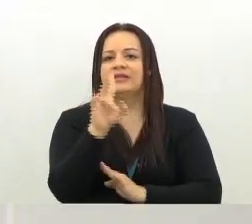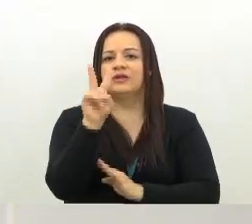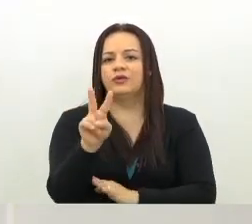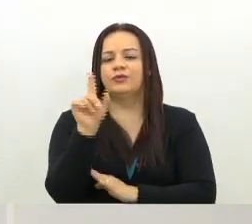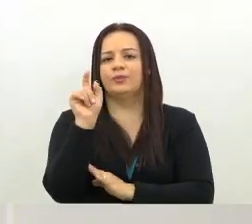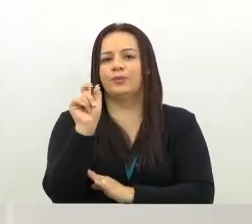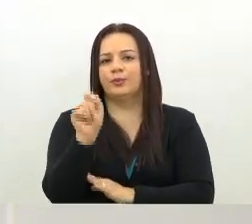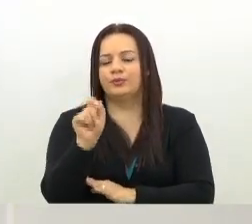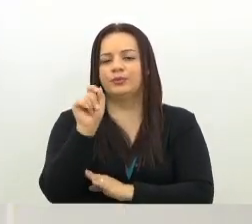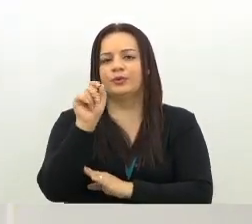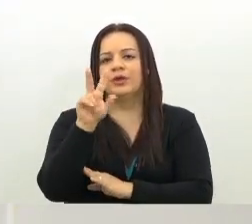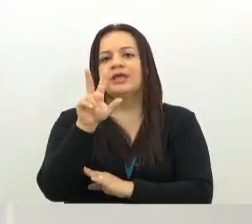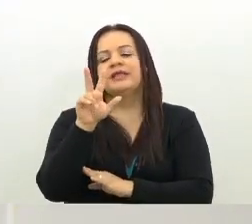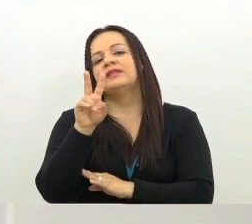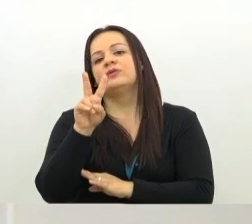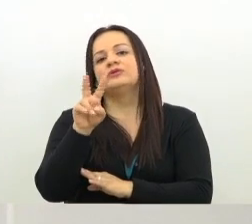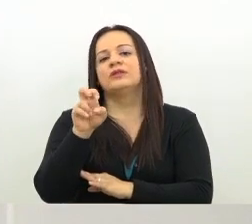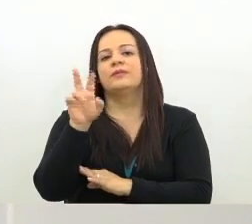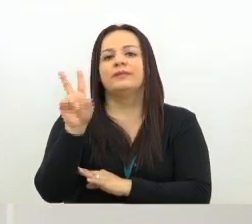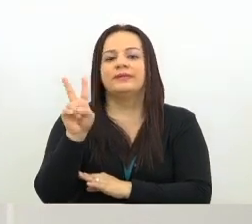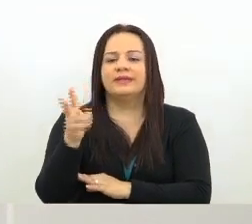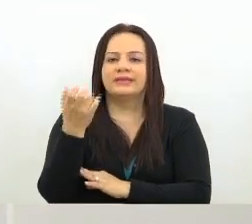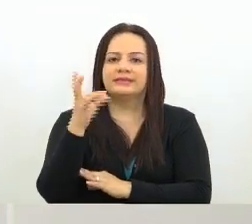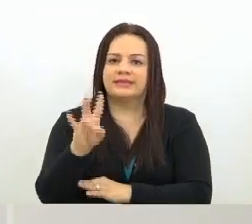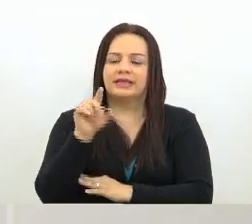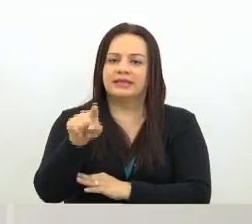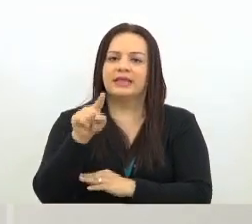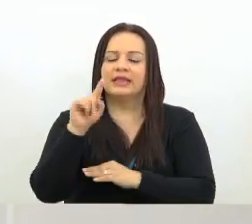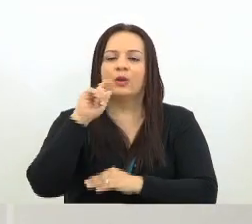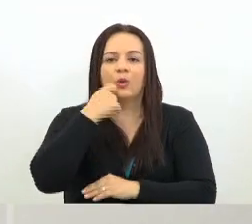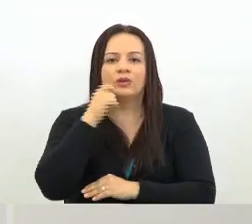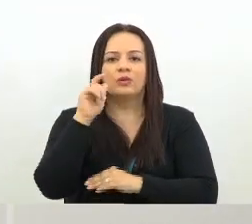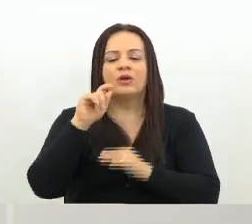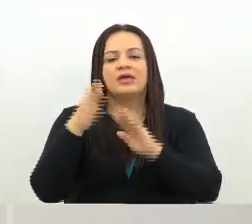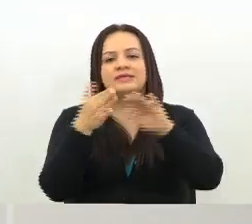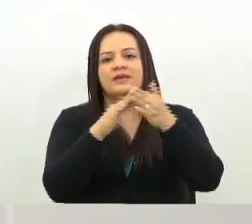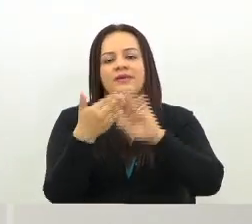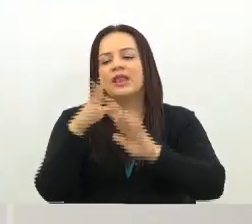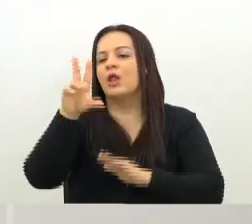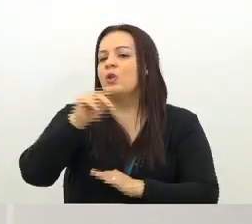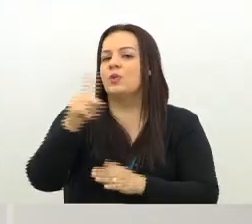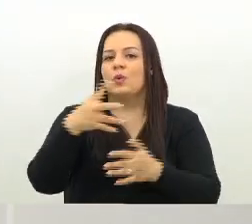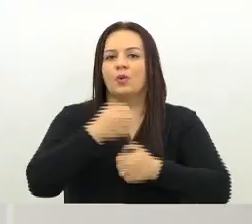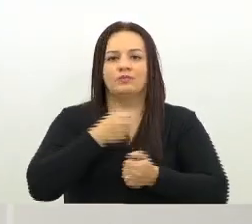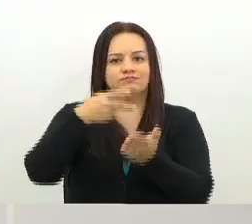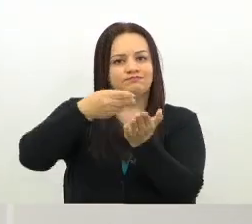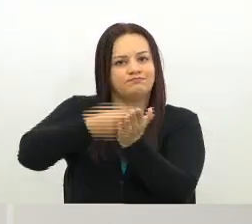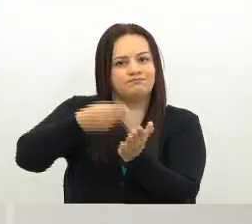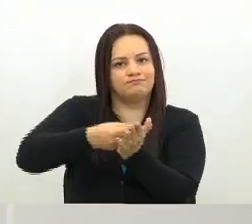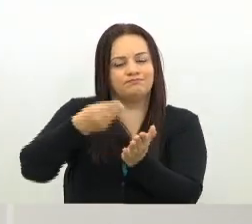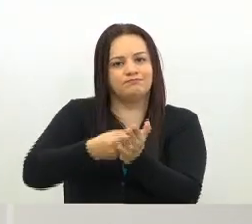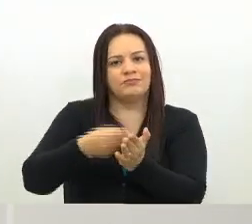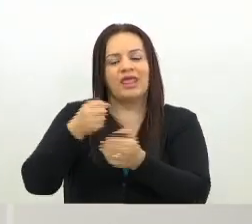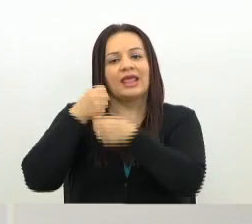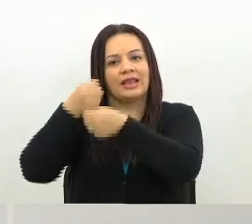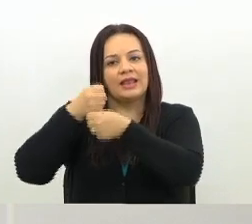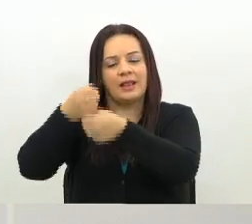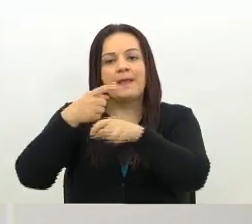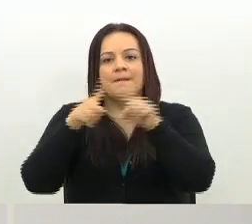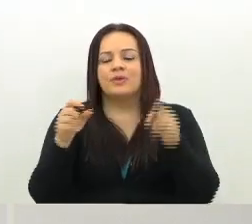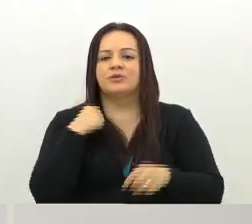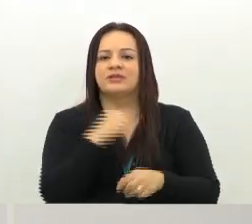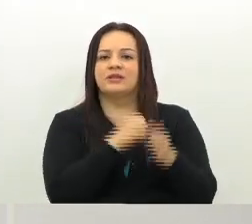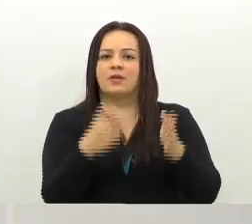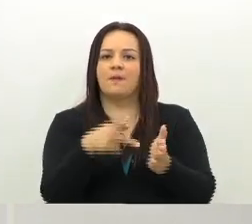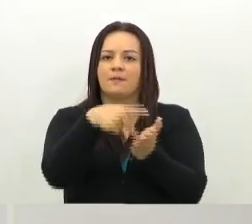7.2.627 del Código Civil, los patrones no están obligados al pago de salarios durante el ejercicio del derecho a huelga. Sin embargo, los sindicatos usualmente pagan